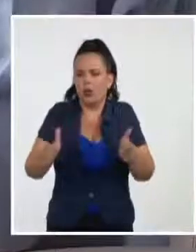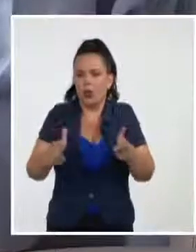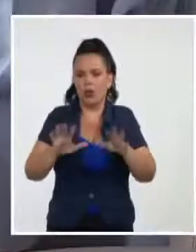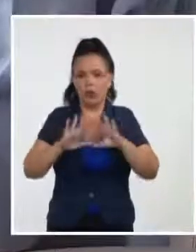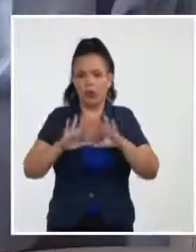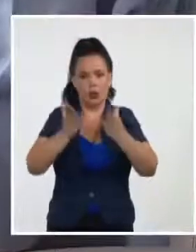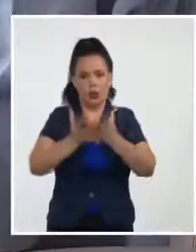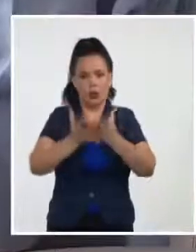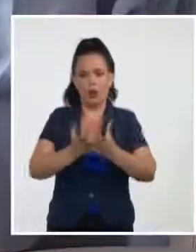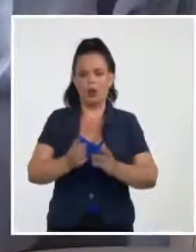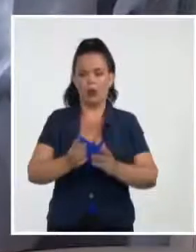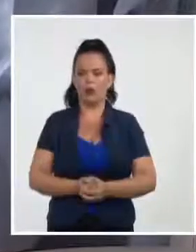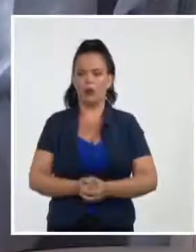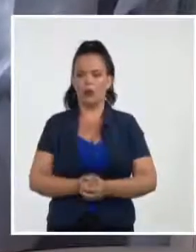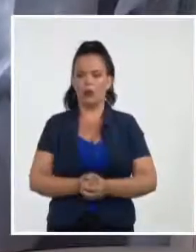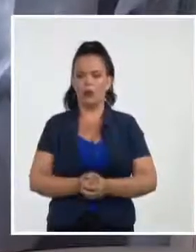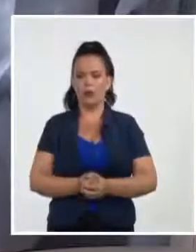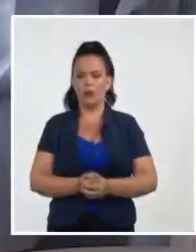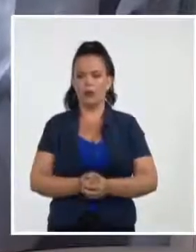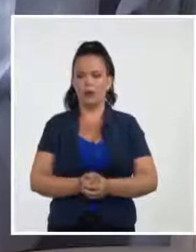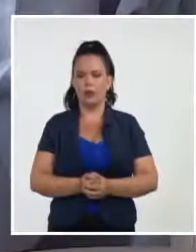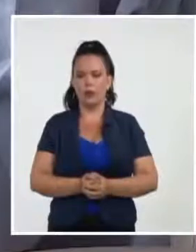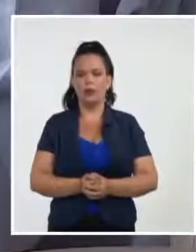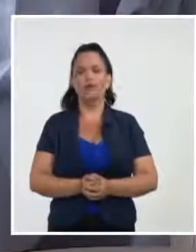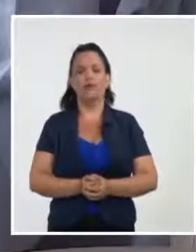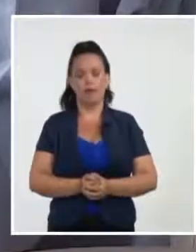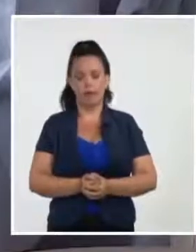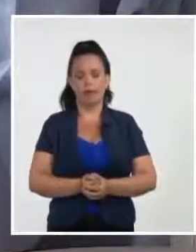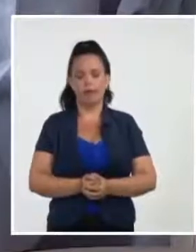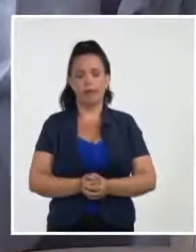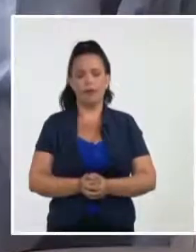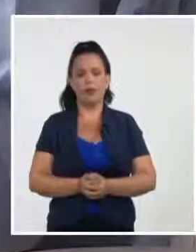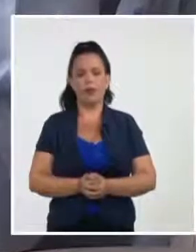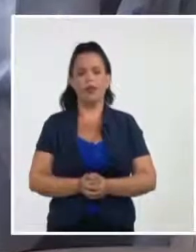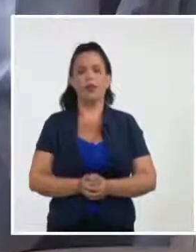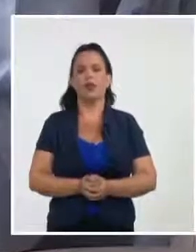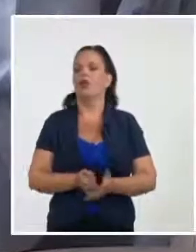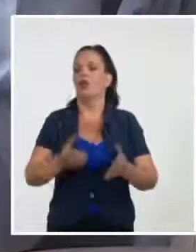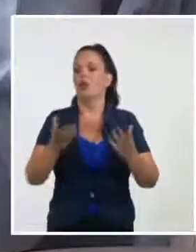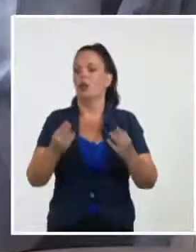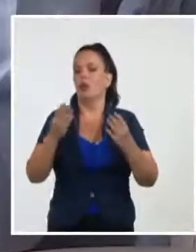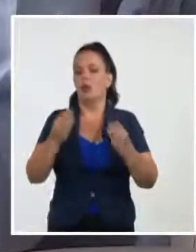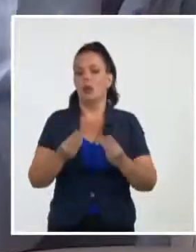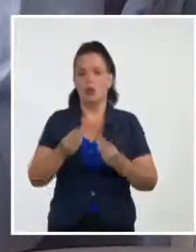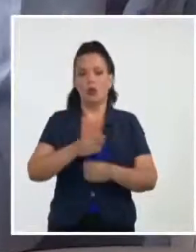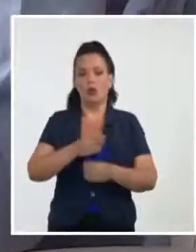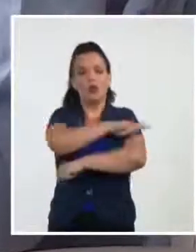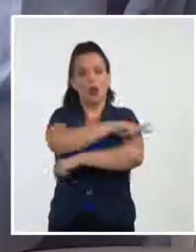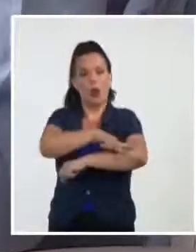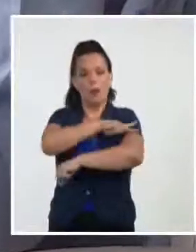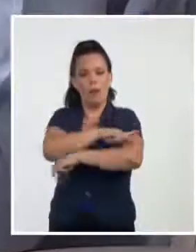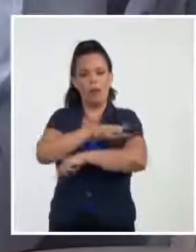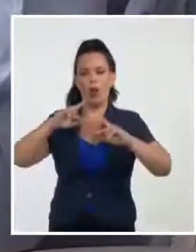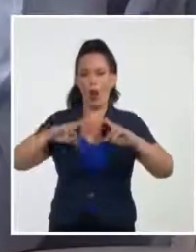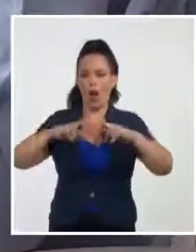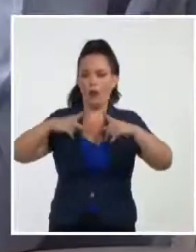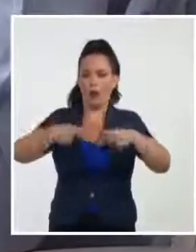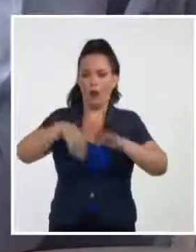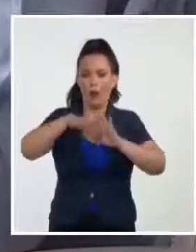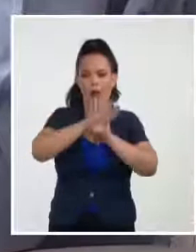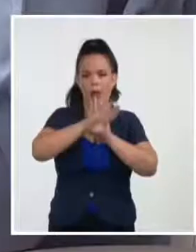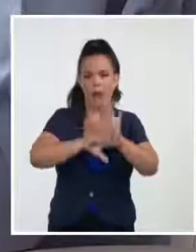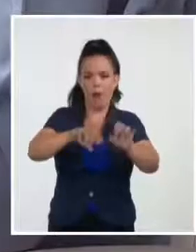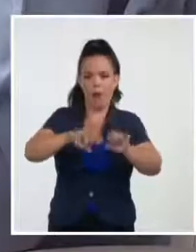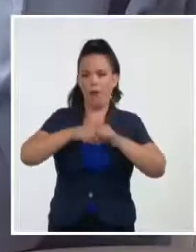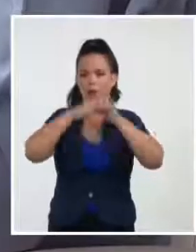rebrote, están volviendo otra vez a tomar medidas, por ejemplo, incluso países como Israel, que tiene un altísimo por ciento de vacunación, casi